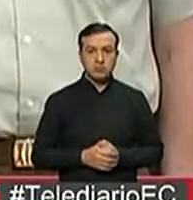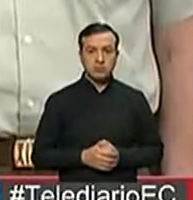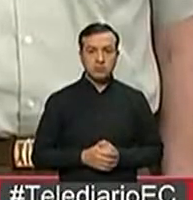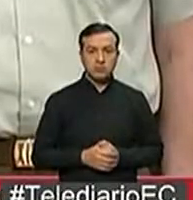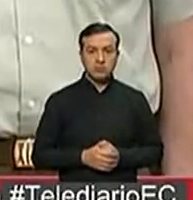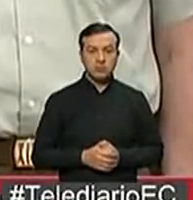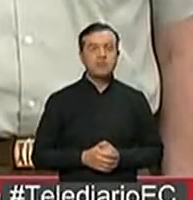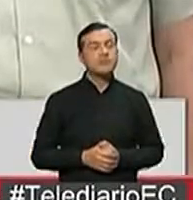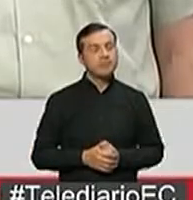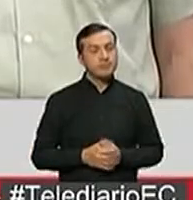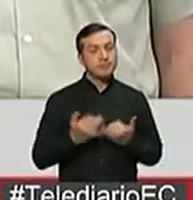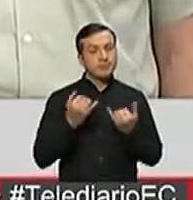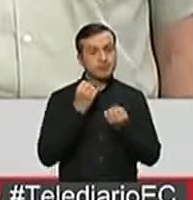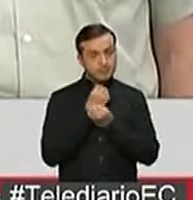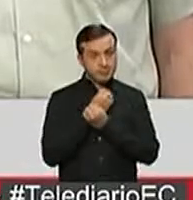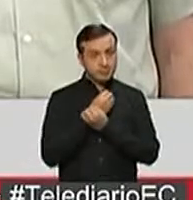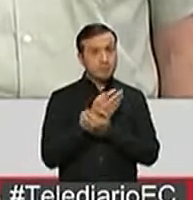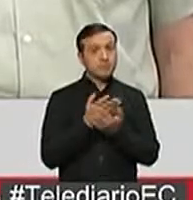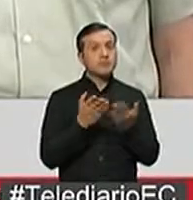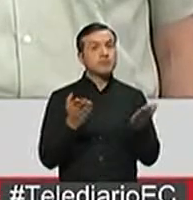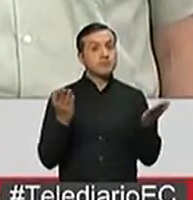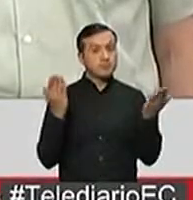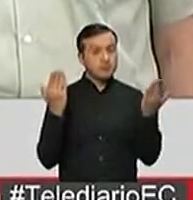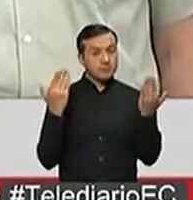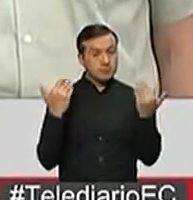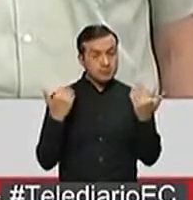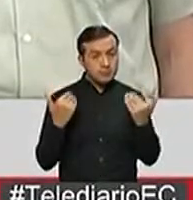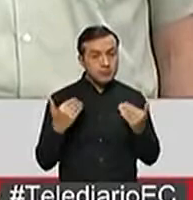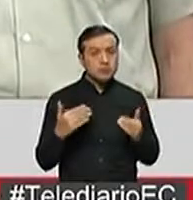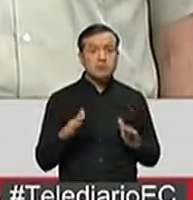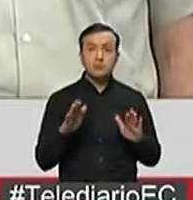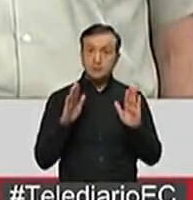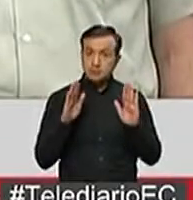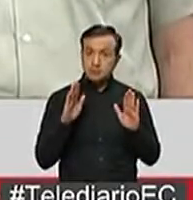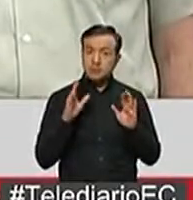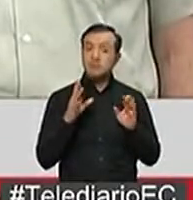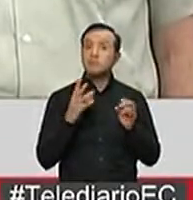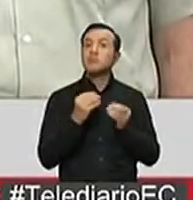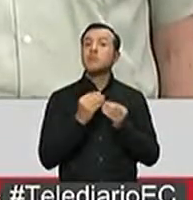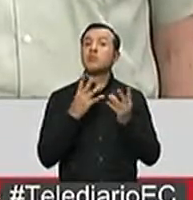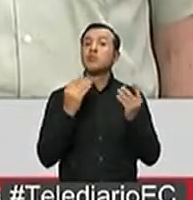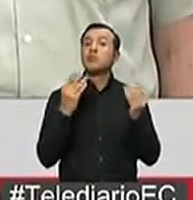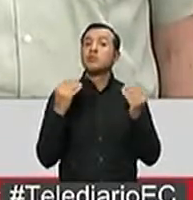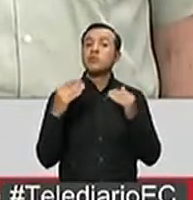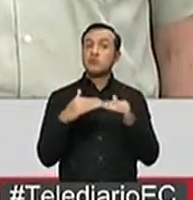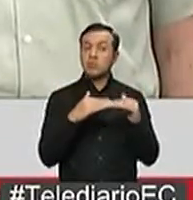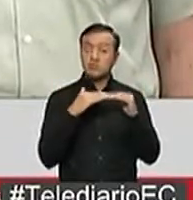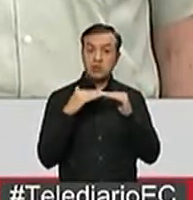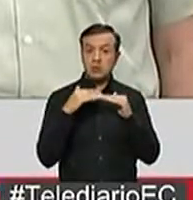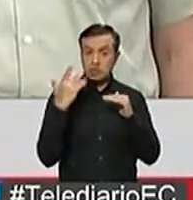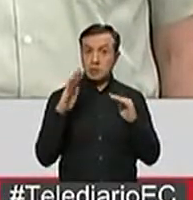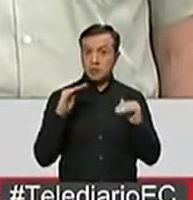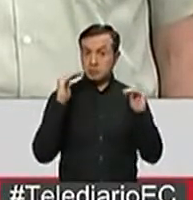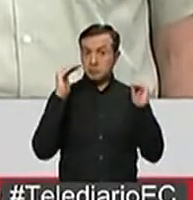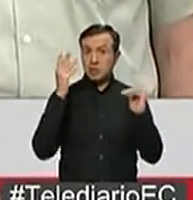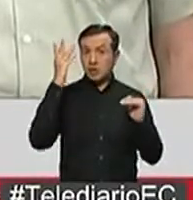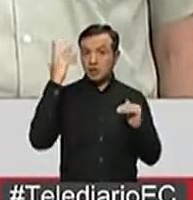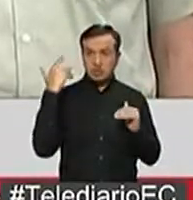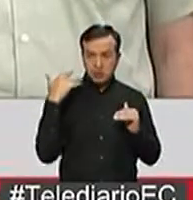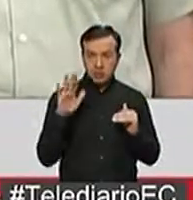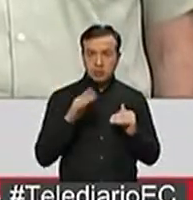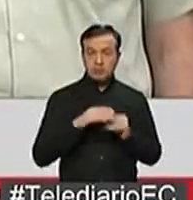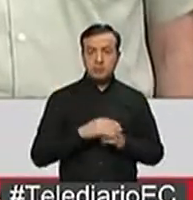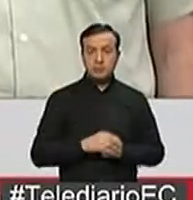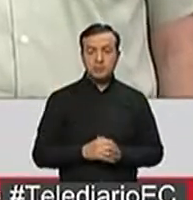Y con esto estamos haciendo lo que muchas democracias desarrolladas hicieron antes que